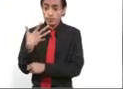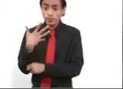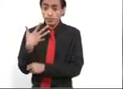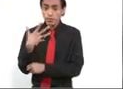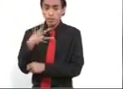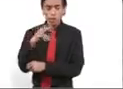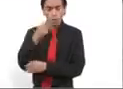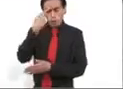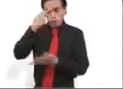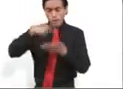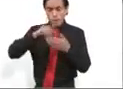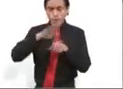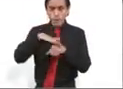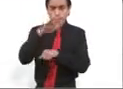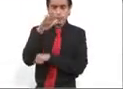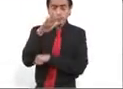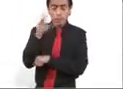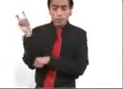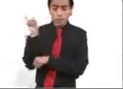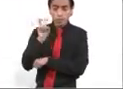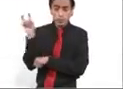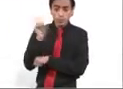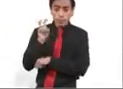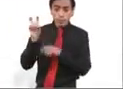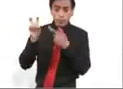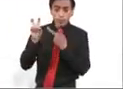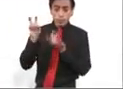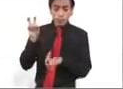25, no, yo creo que más. ¿Los microbuses?